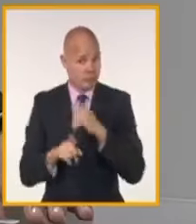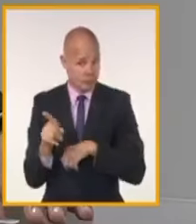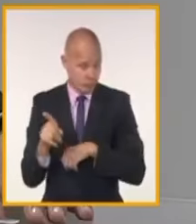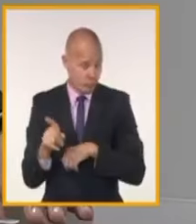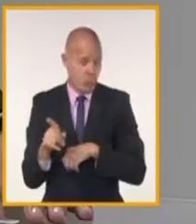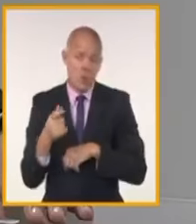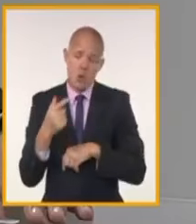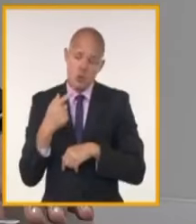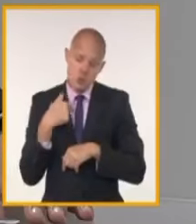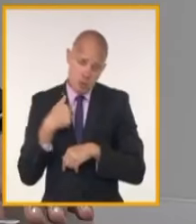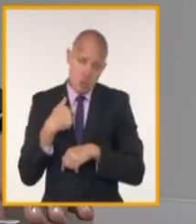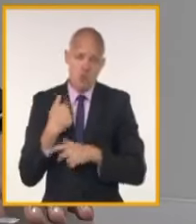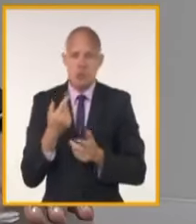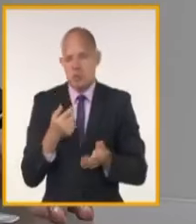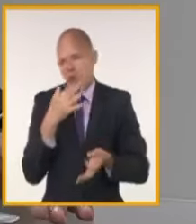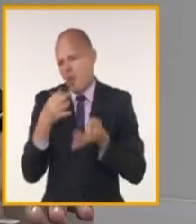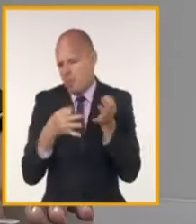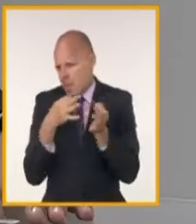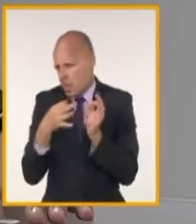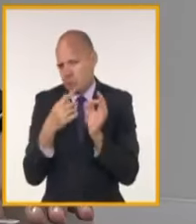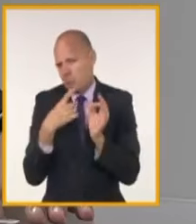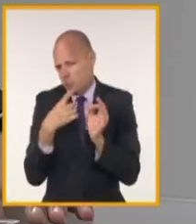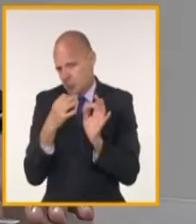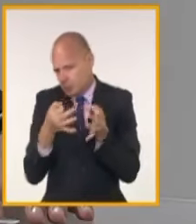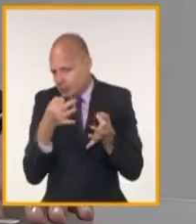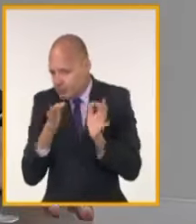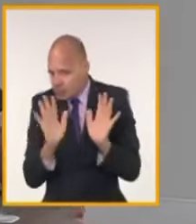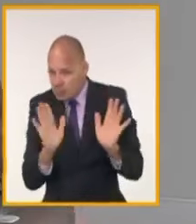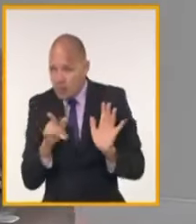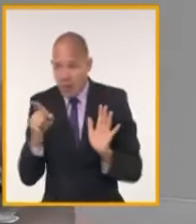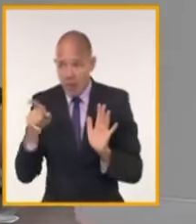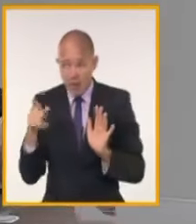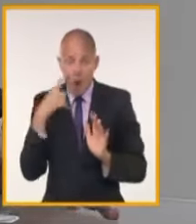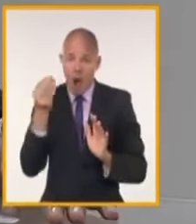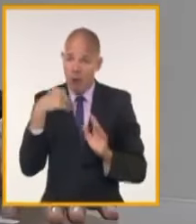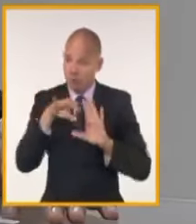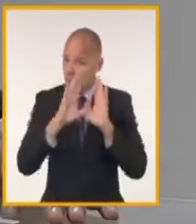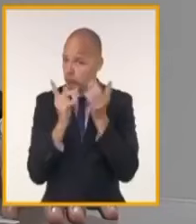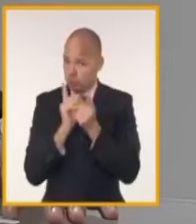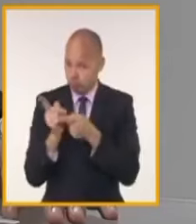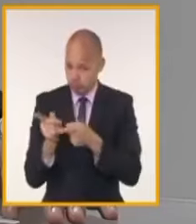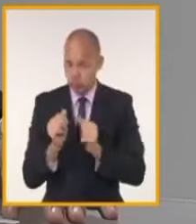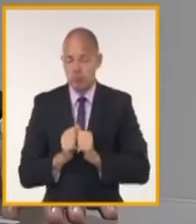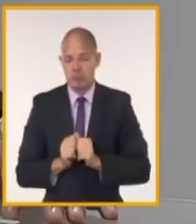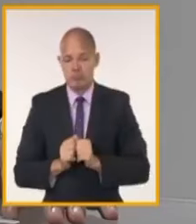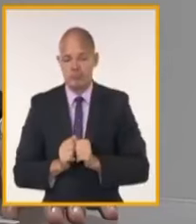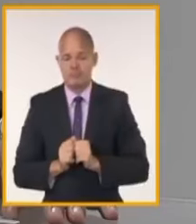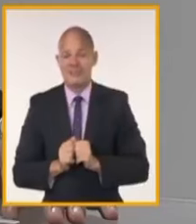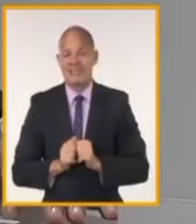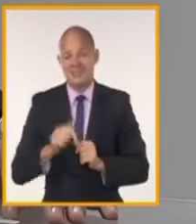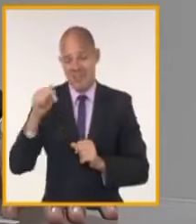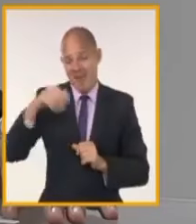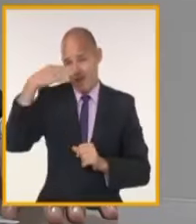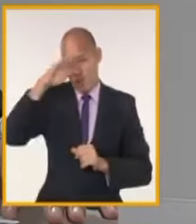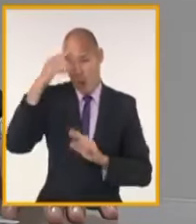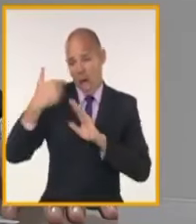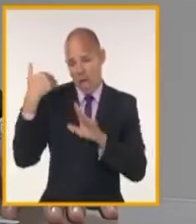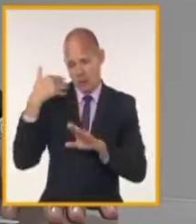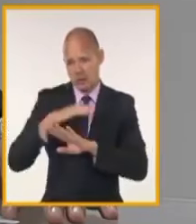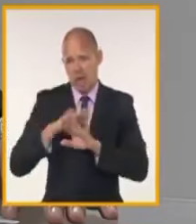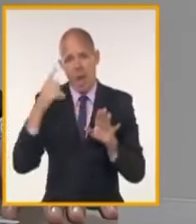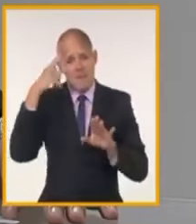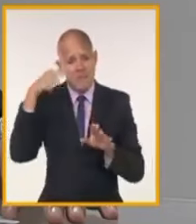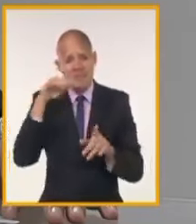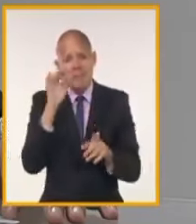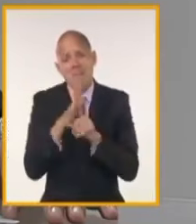informaciones y y y decirle que Que bueno que en el país ya existe una experiencia dec no estamos arrancando